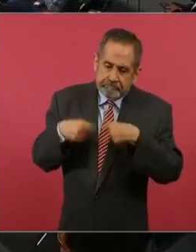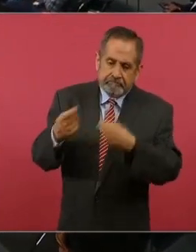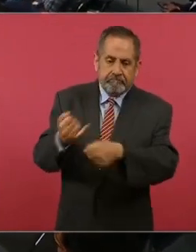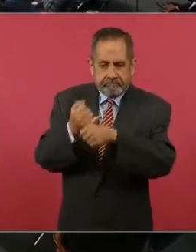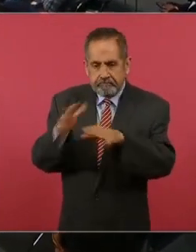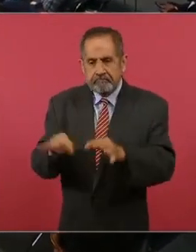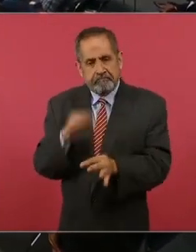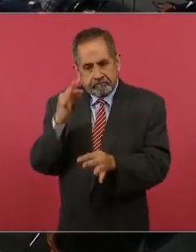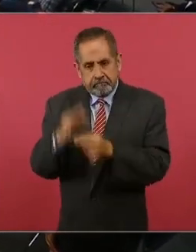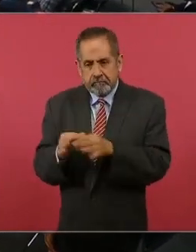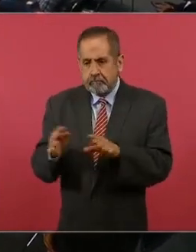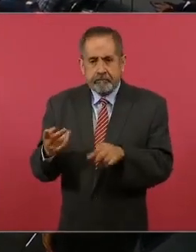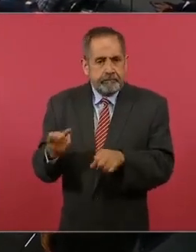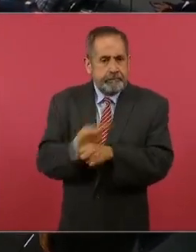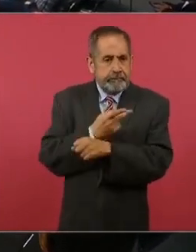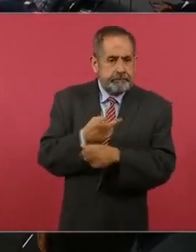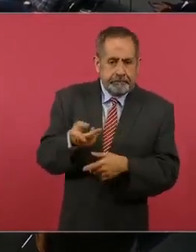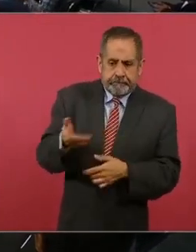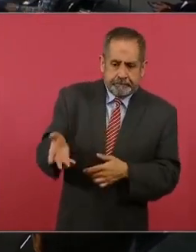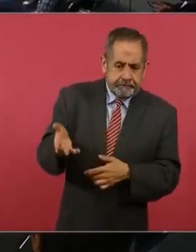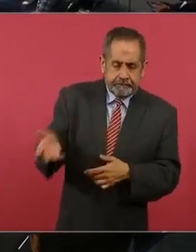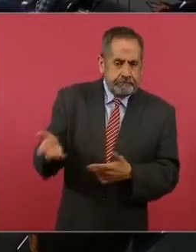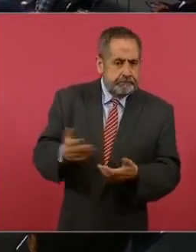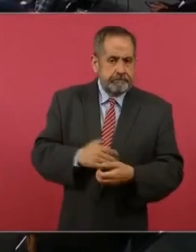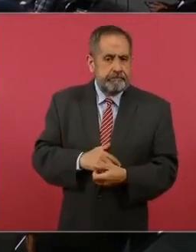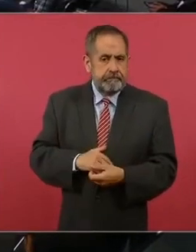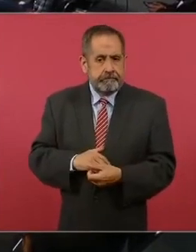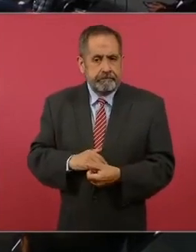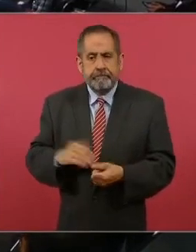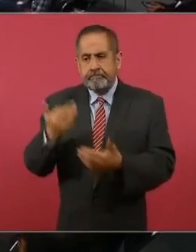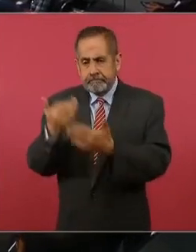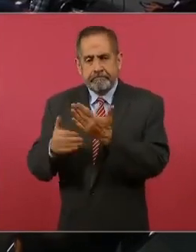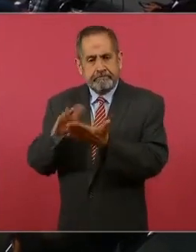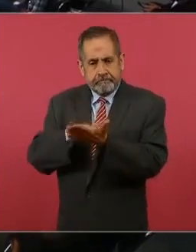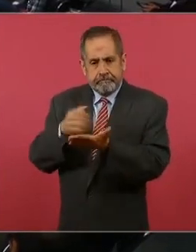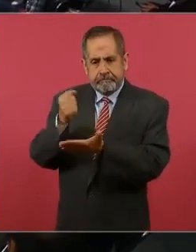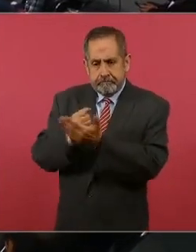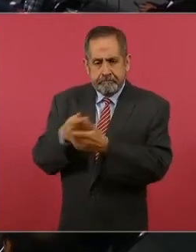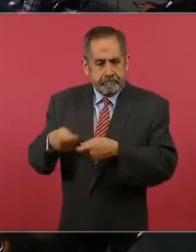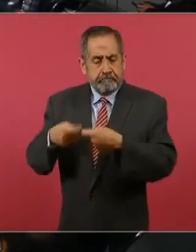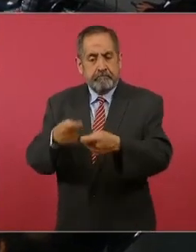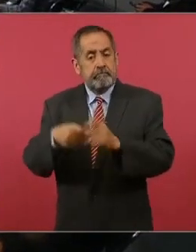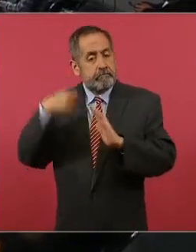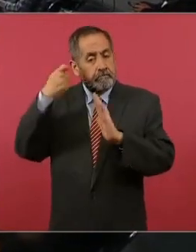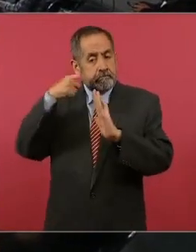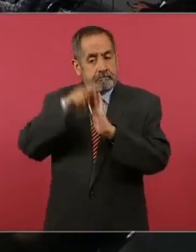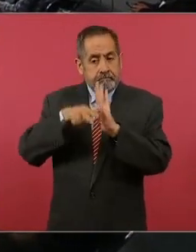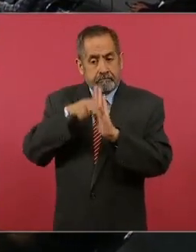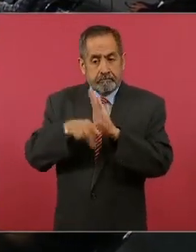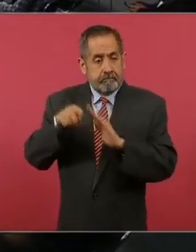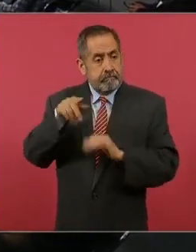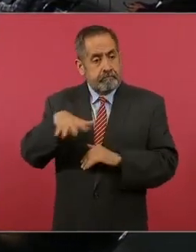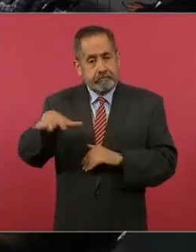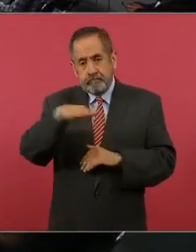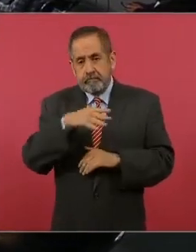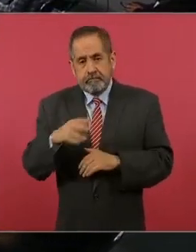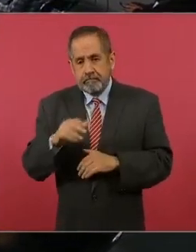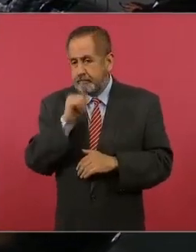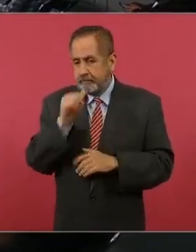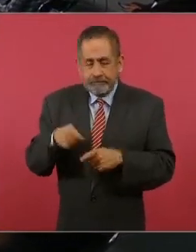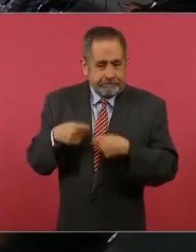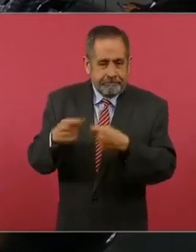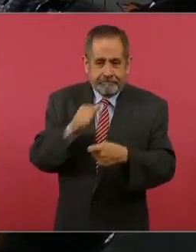concreta y precisa de qué fue lo que sucedió. Tampoco han presentado videos de las cámaras de la sucursal, ni